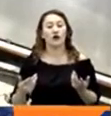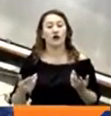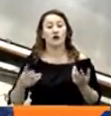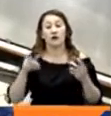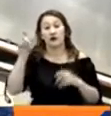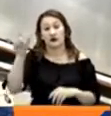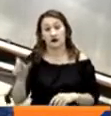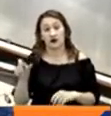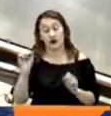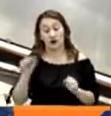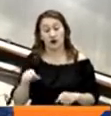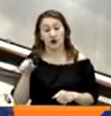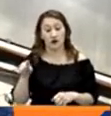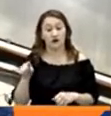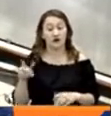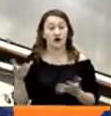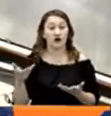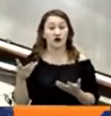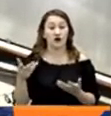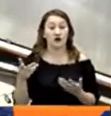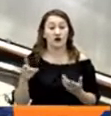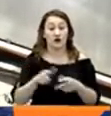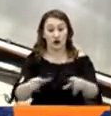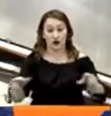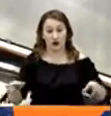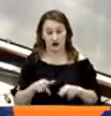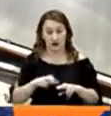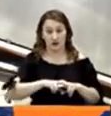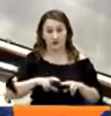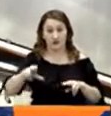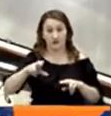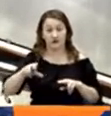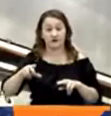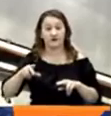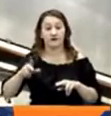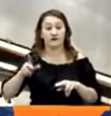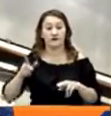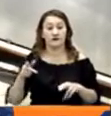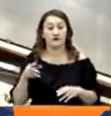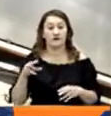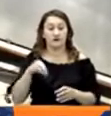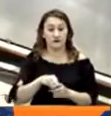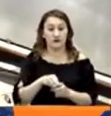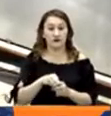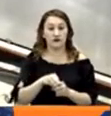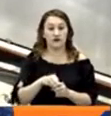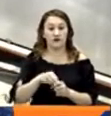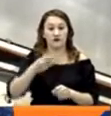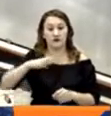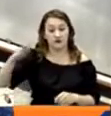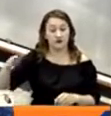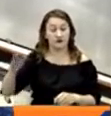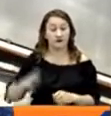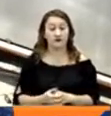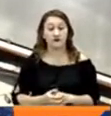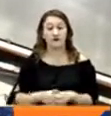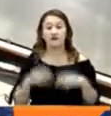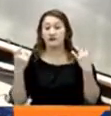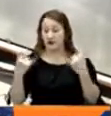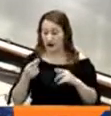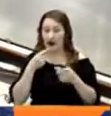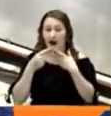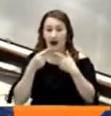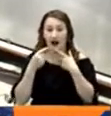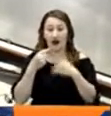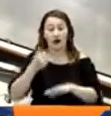esta persona en el momento en el que se encontraban las instalaciones del transporte de sistema masivo de los antioqueños. Pues bien, ya hablaron las autoridades,